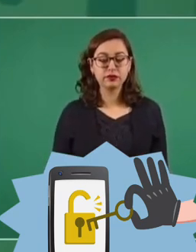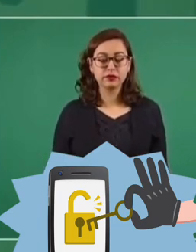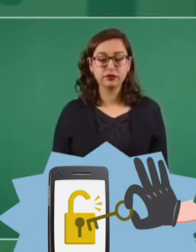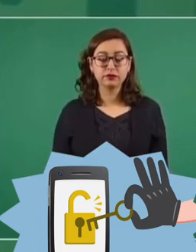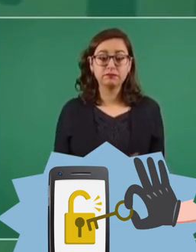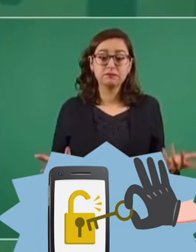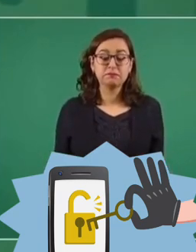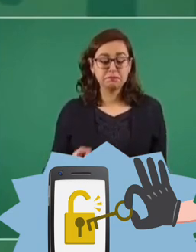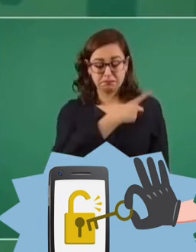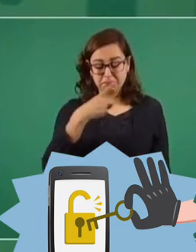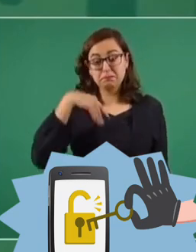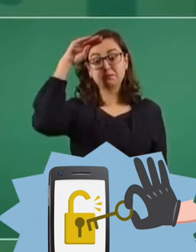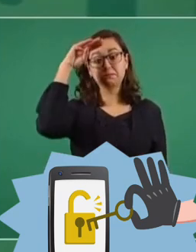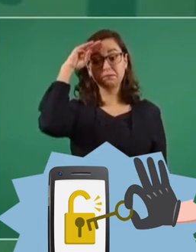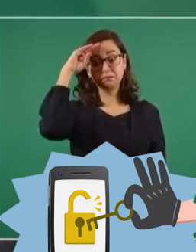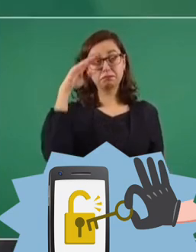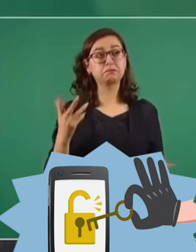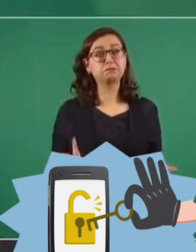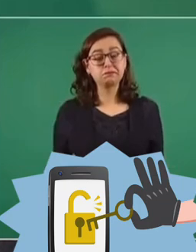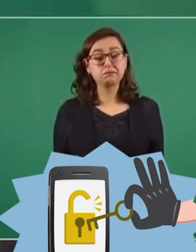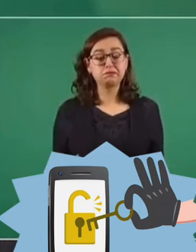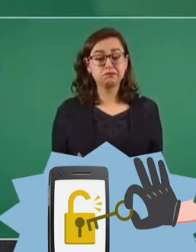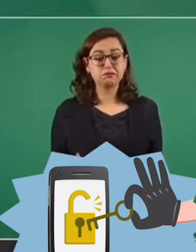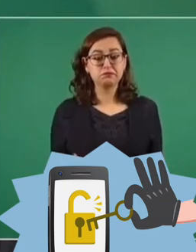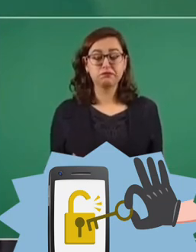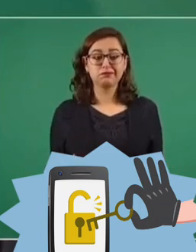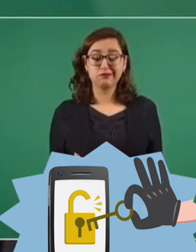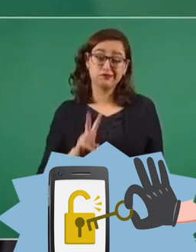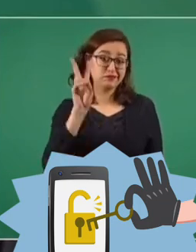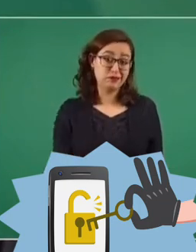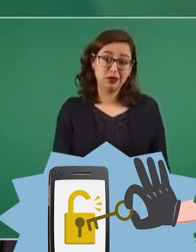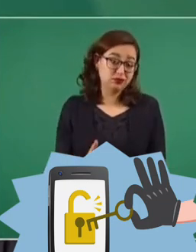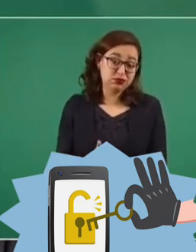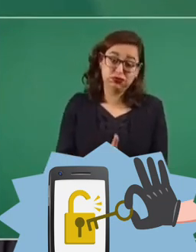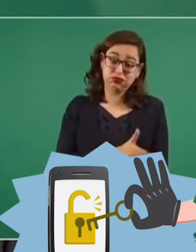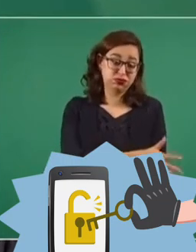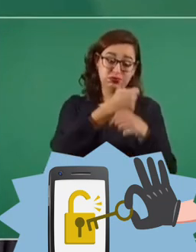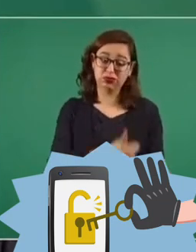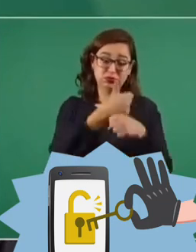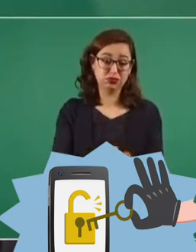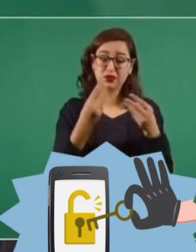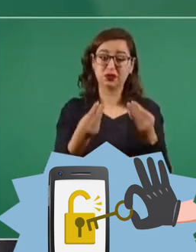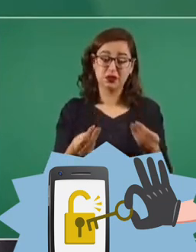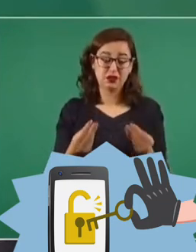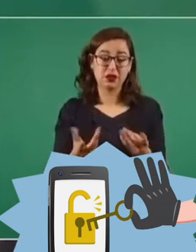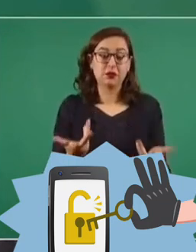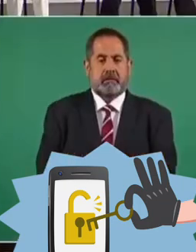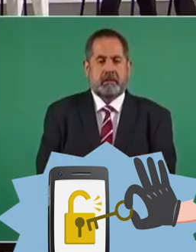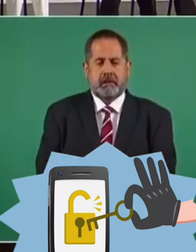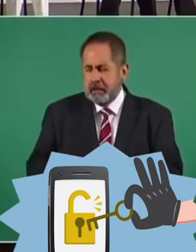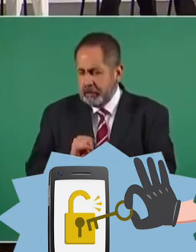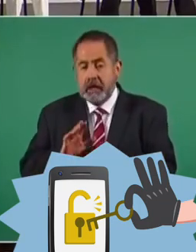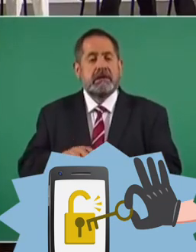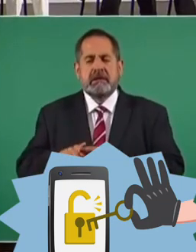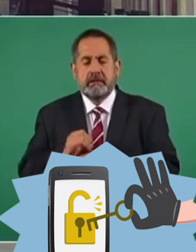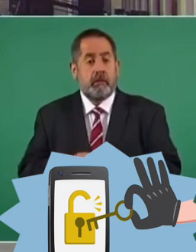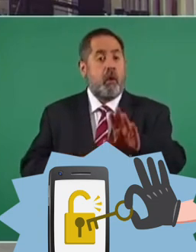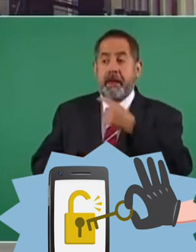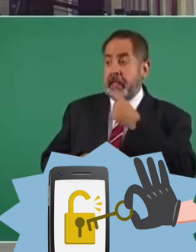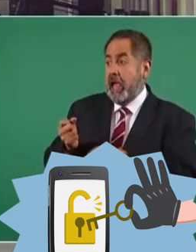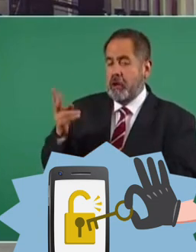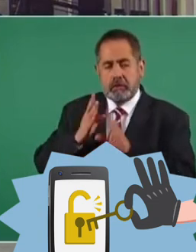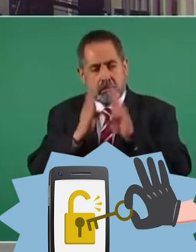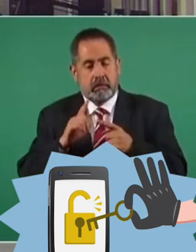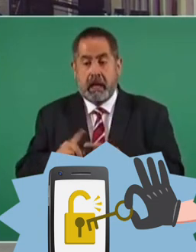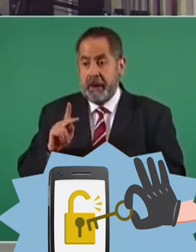saber que, desgraciadamente, todo esto se padeció y hacer el compromiso de no repetirlo. Porque se habla de que parte de los clientes, bueno, pues eran en